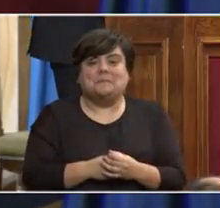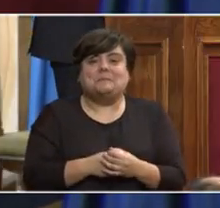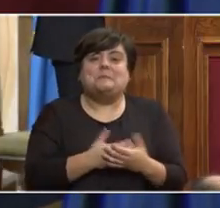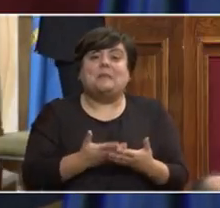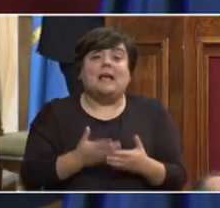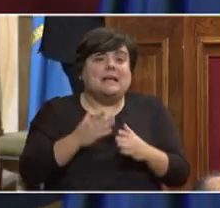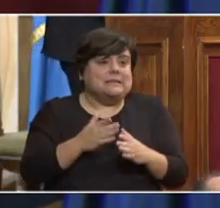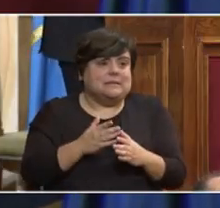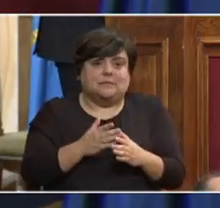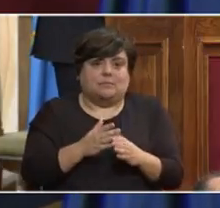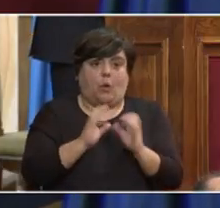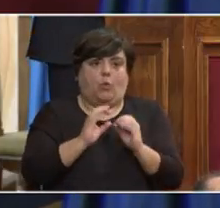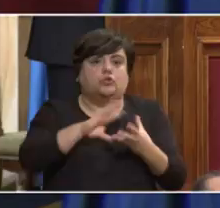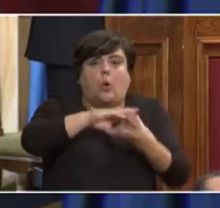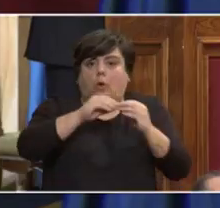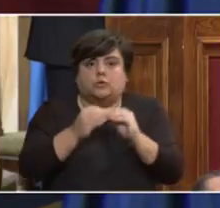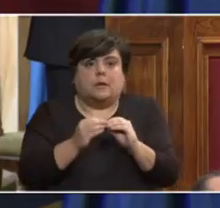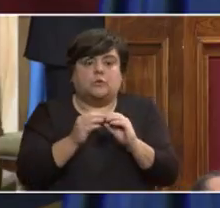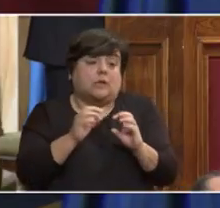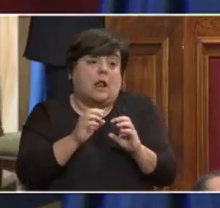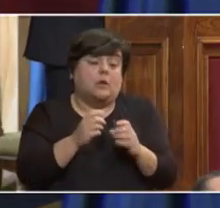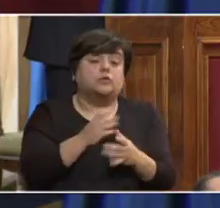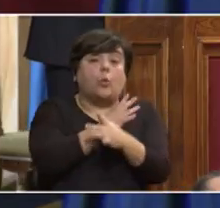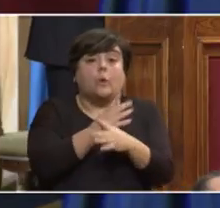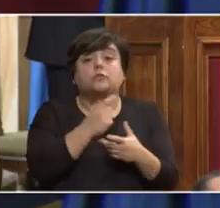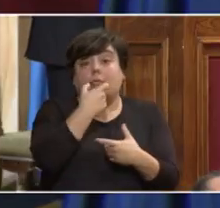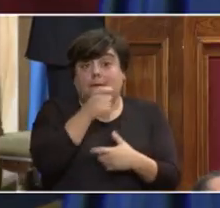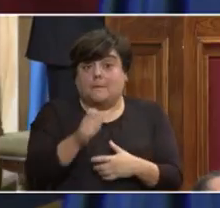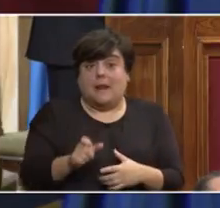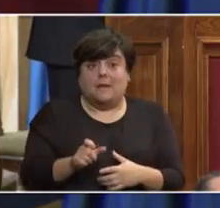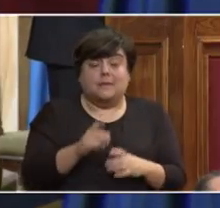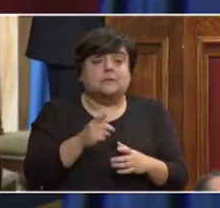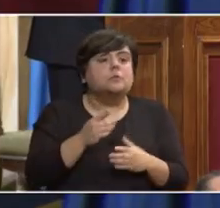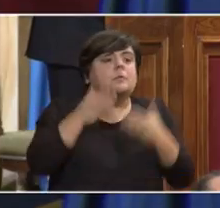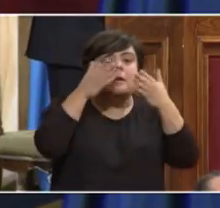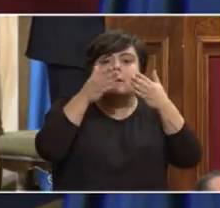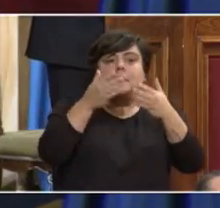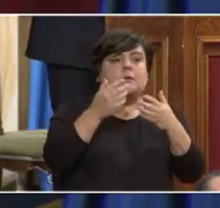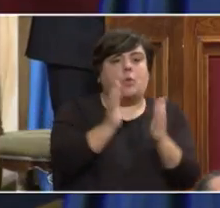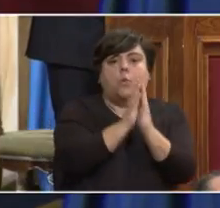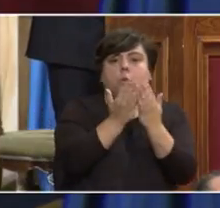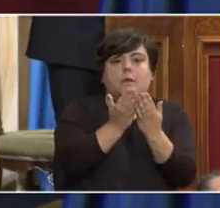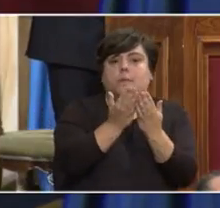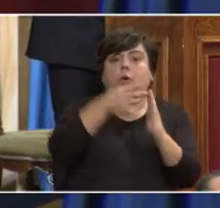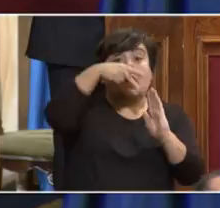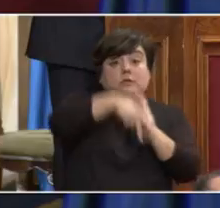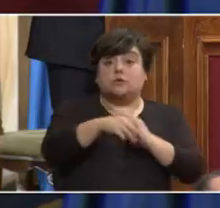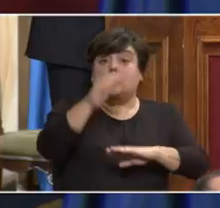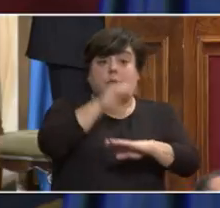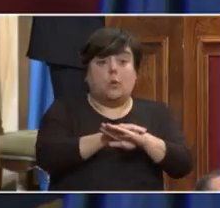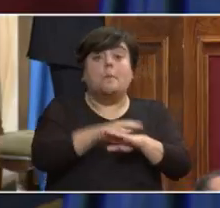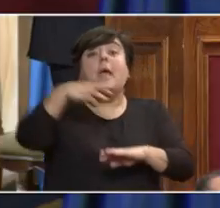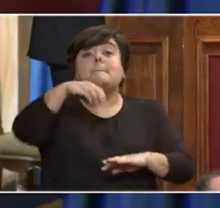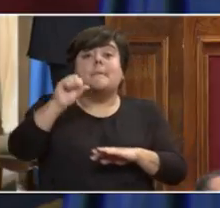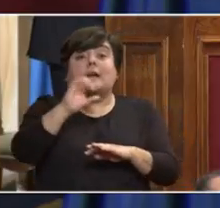Si nos ceñimos a los denominados juegos de palabras, recomiendo sin ninguna duda un libro que, siguiendo las pautas marcadas por Marius Serra en